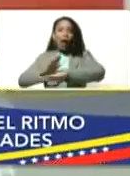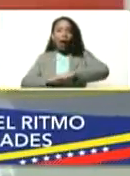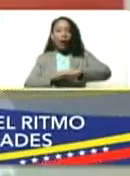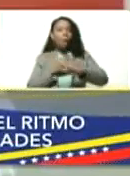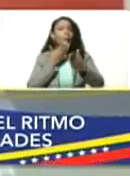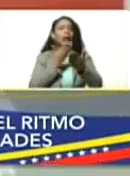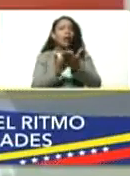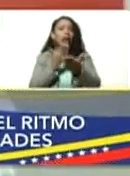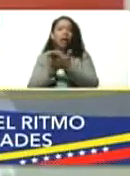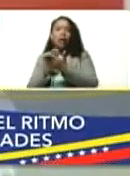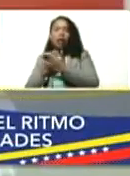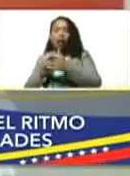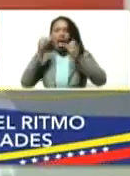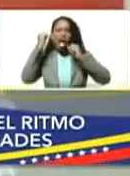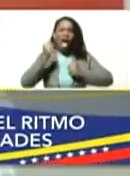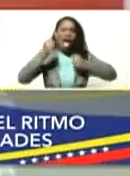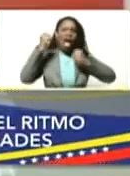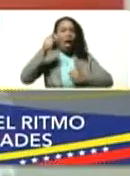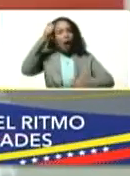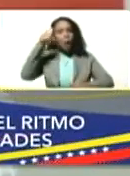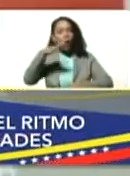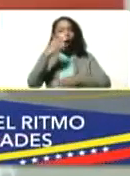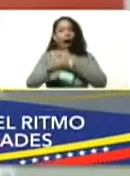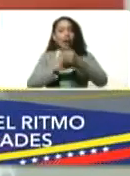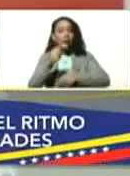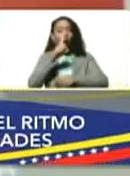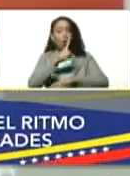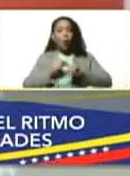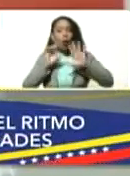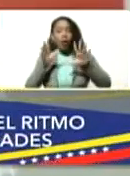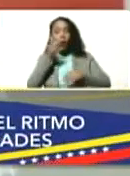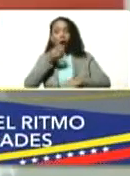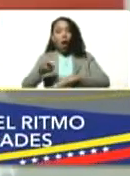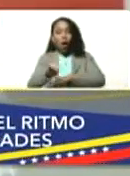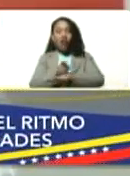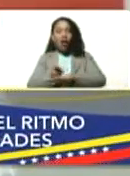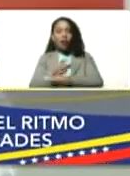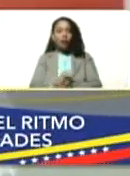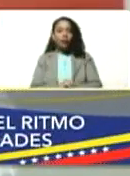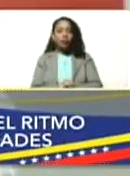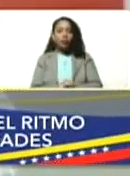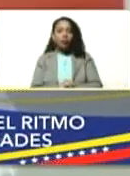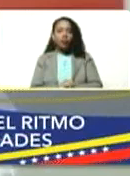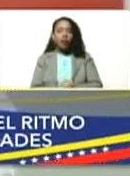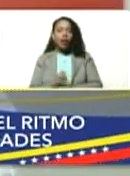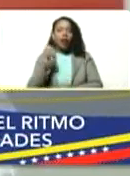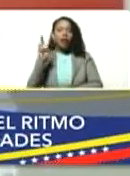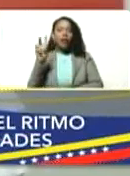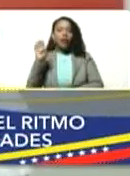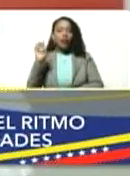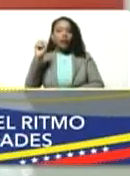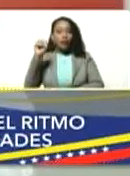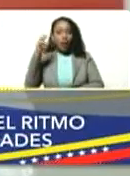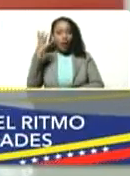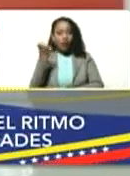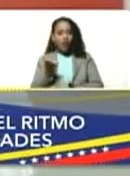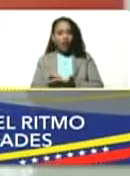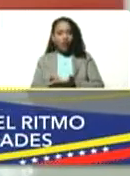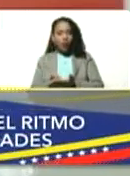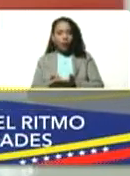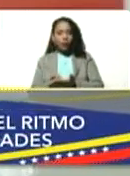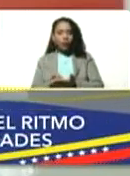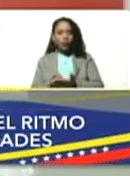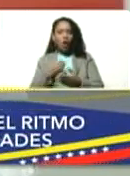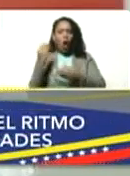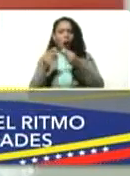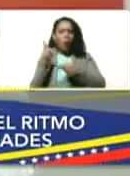reclamos que nuestro pueblo hacía con el 1x10 del buen gobierno, a través de la aplicación Ven App. ¿Cómo va